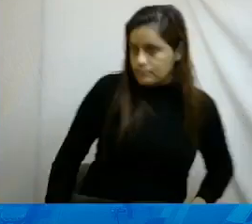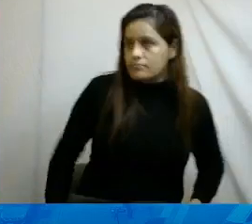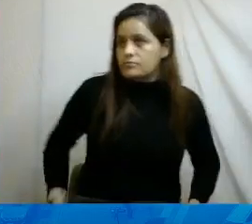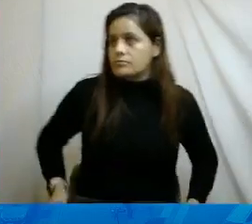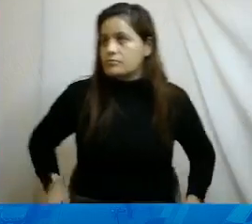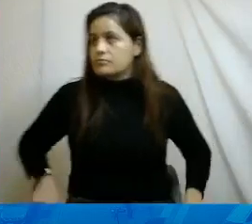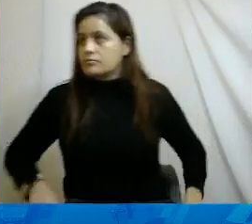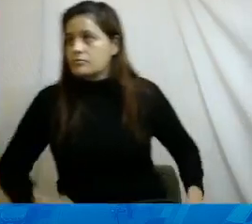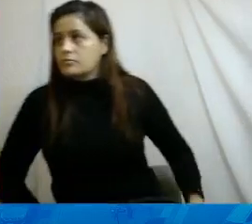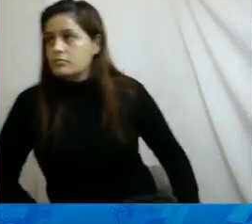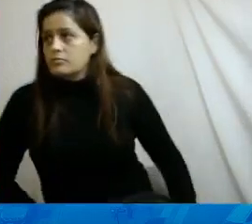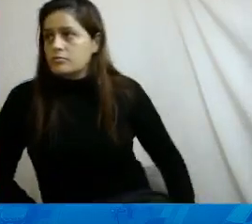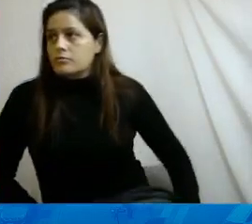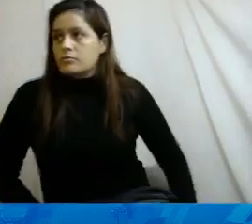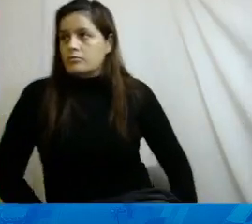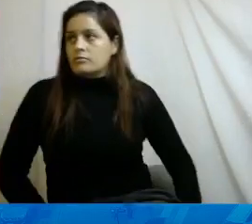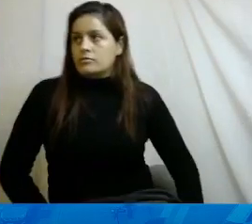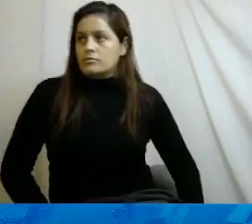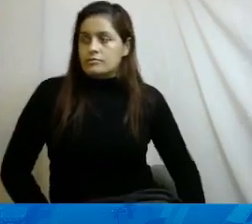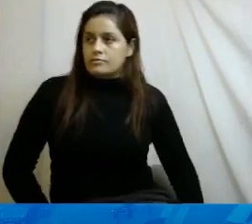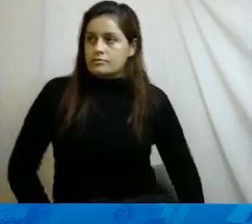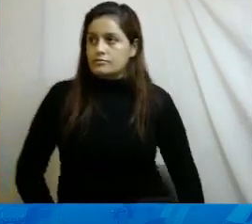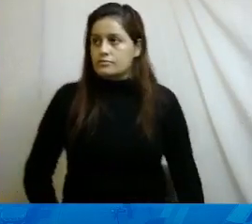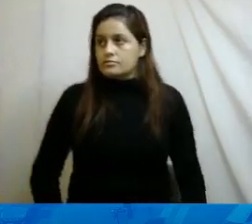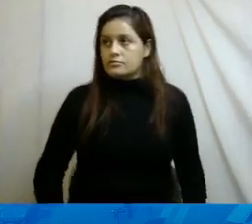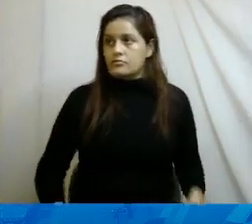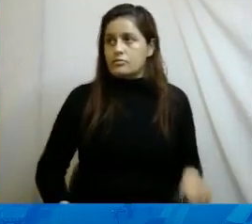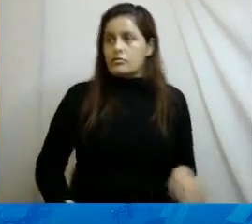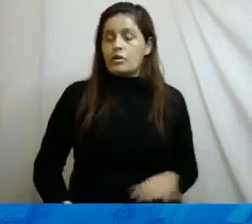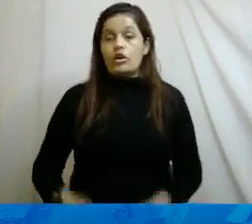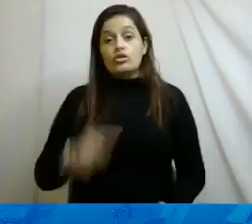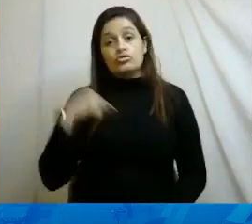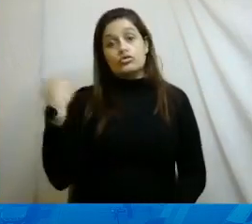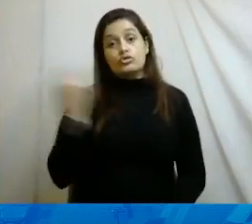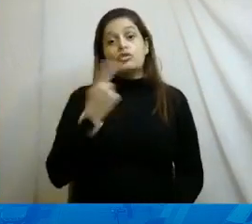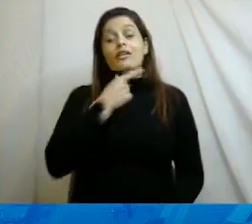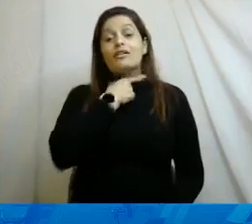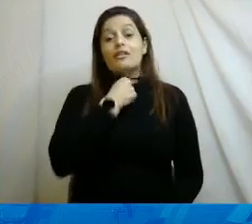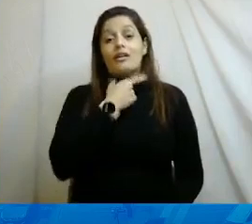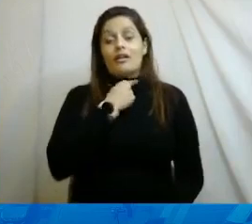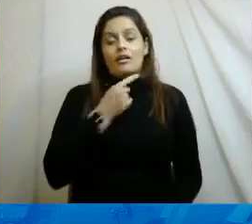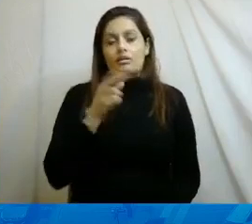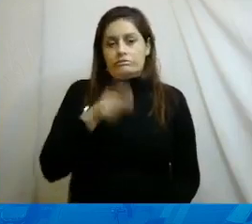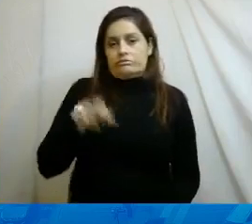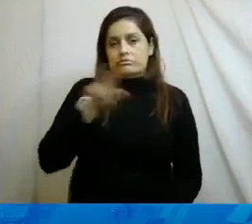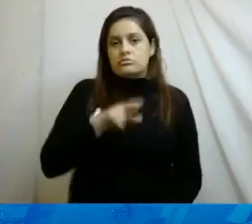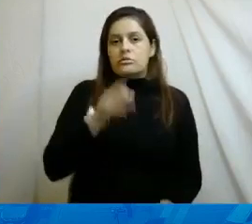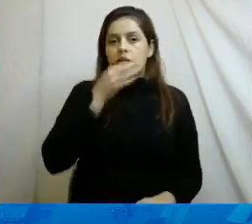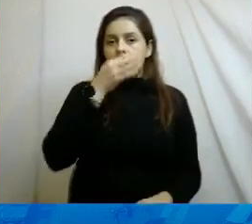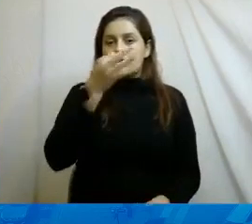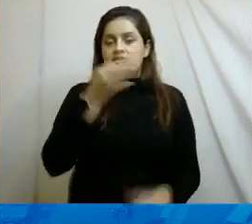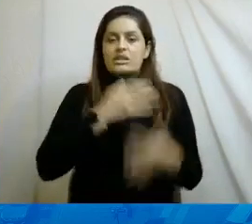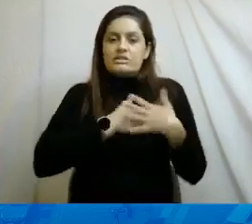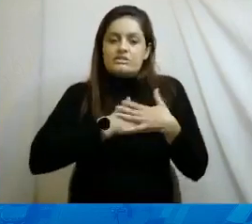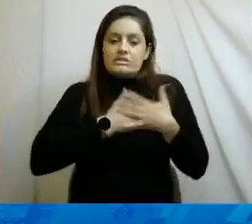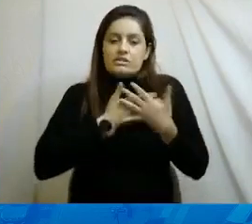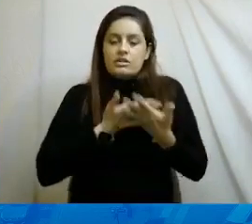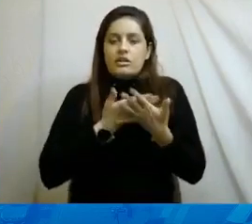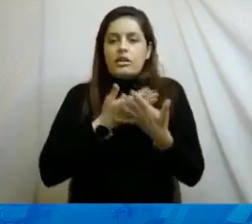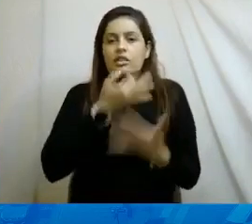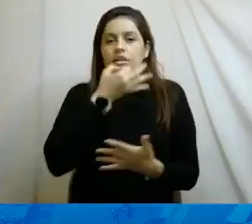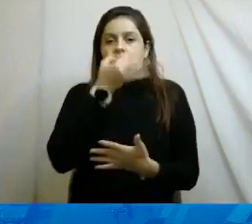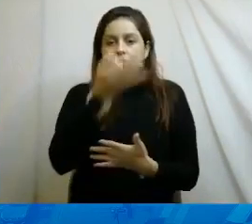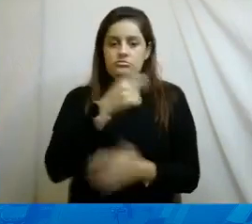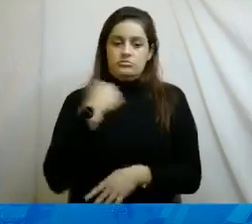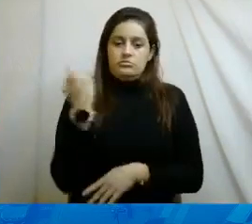Estimados acá presentes, nuestra intención es poder, vuelvo a repetir, expresar nuestro sentir al respecto como